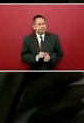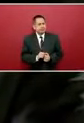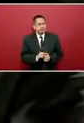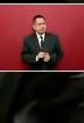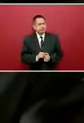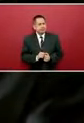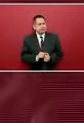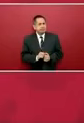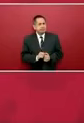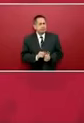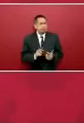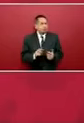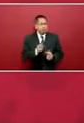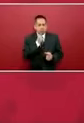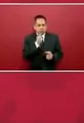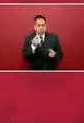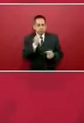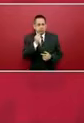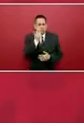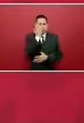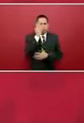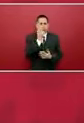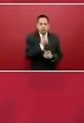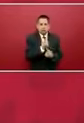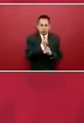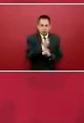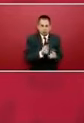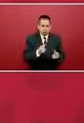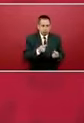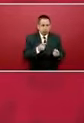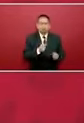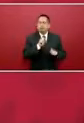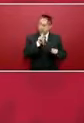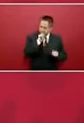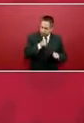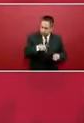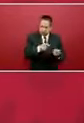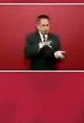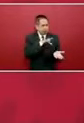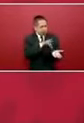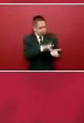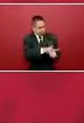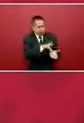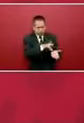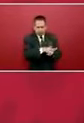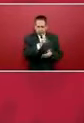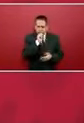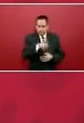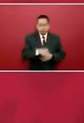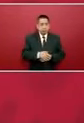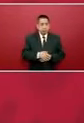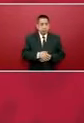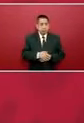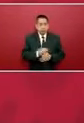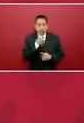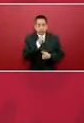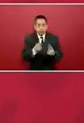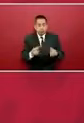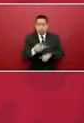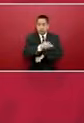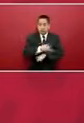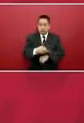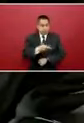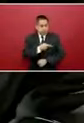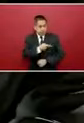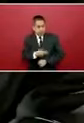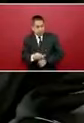una estancia infantil, su apoyo. Si es un niño de familia pobre